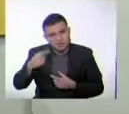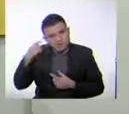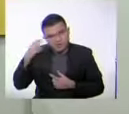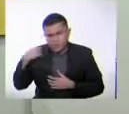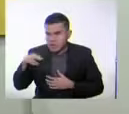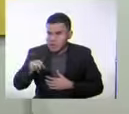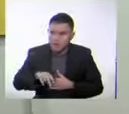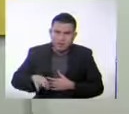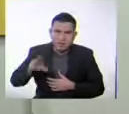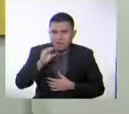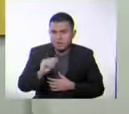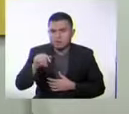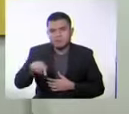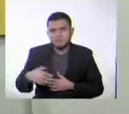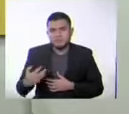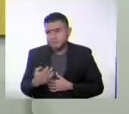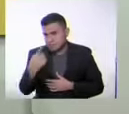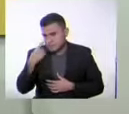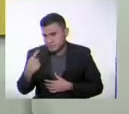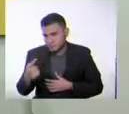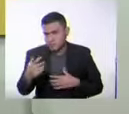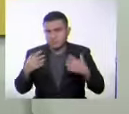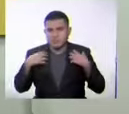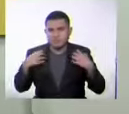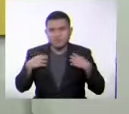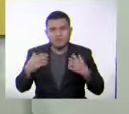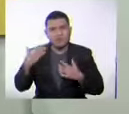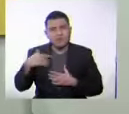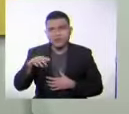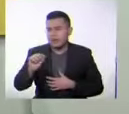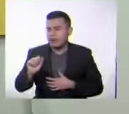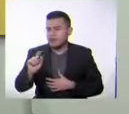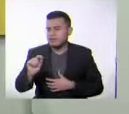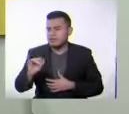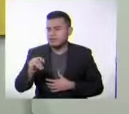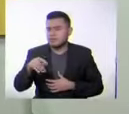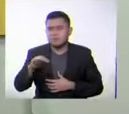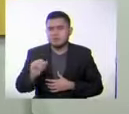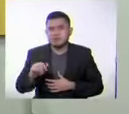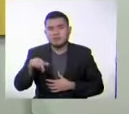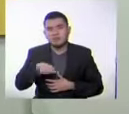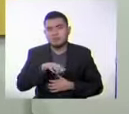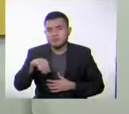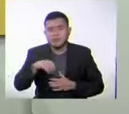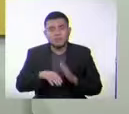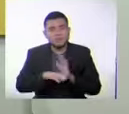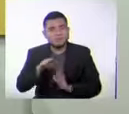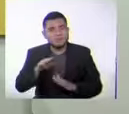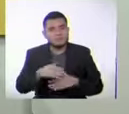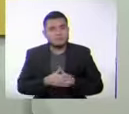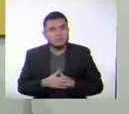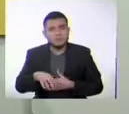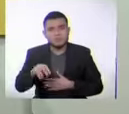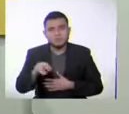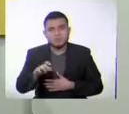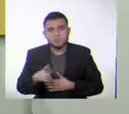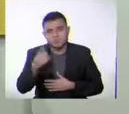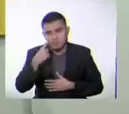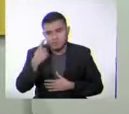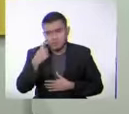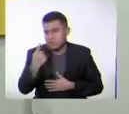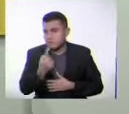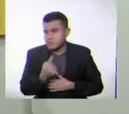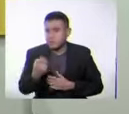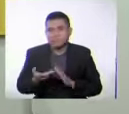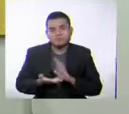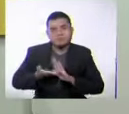hablando, y hoy que estamos viviendo una situación atípica, la familia más aún se vuelve el núcleo donde el ser humano se